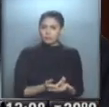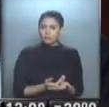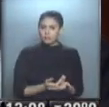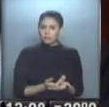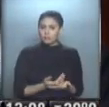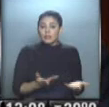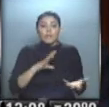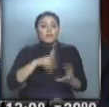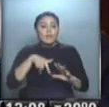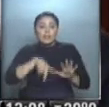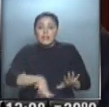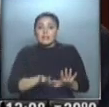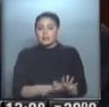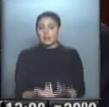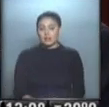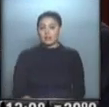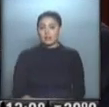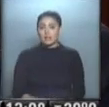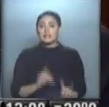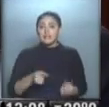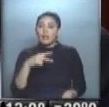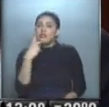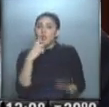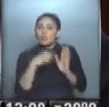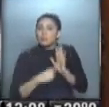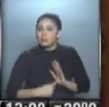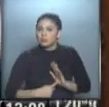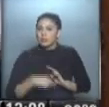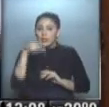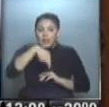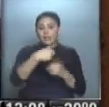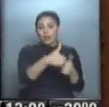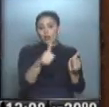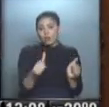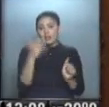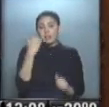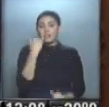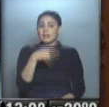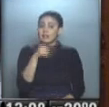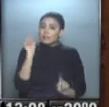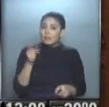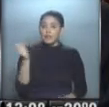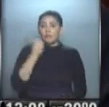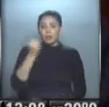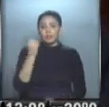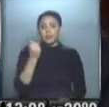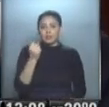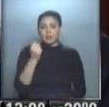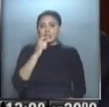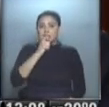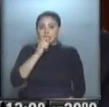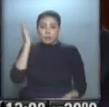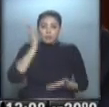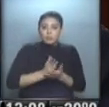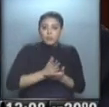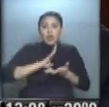manera en que se lleva a cabo. Y además con dos aditamentos que los fallos de esta Corte mencionen y que son importantes. Una vez